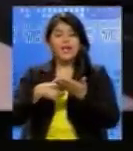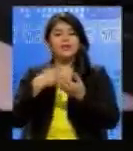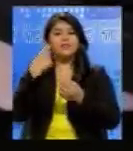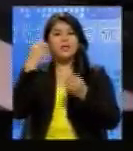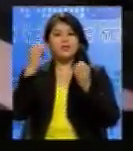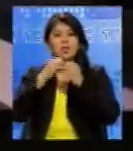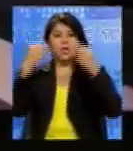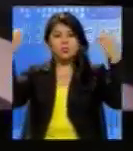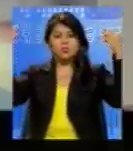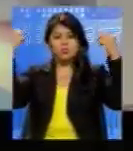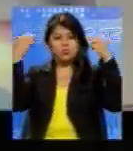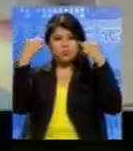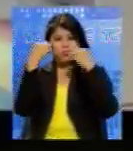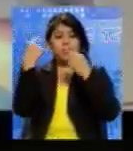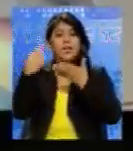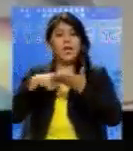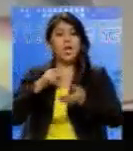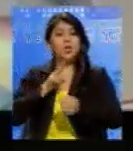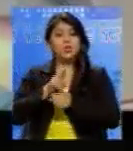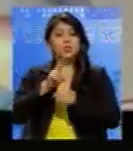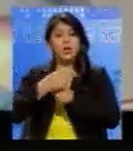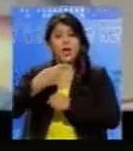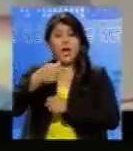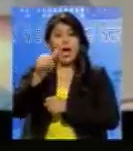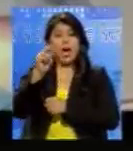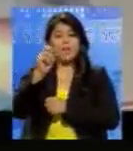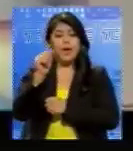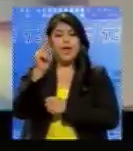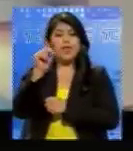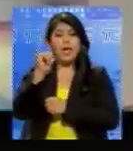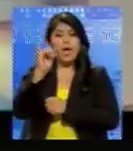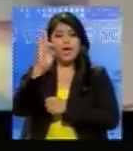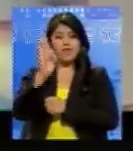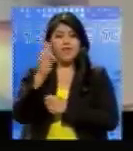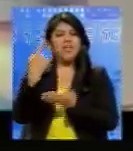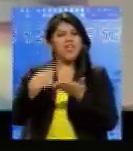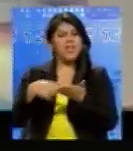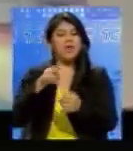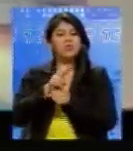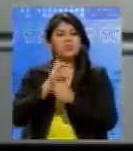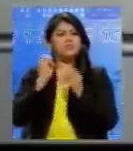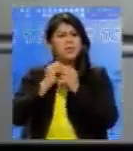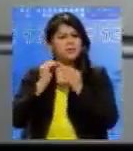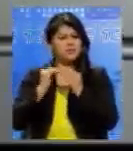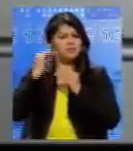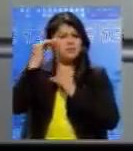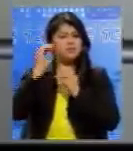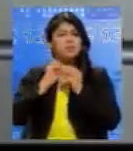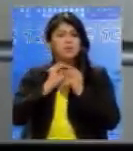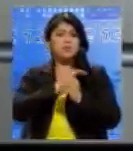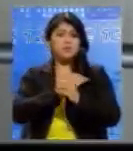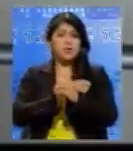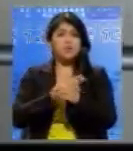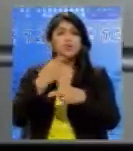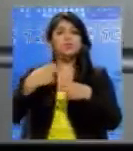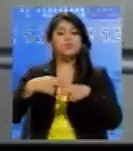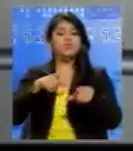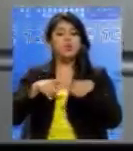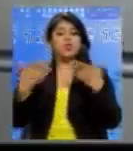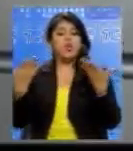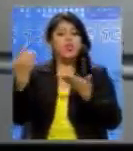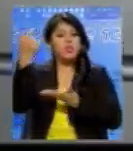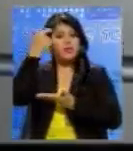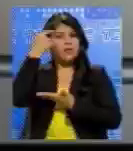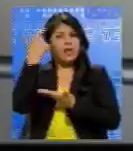de radiocirugía utilizando Gamma Knife, una dosis de rayos gamma de mayor intensidad en las zonas identificadas que